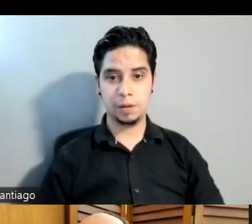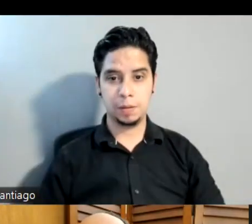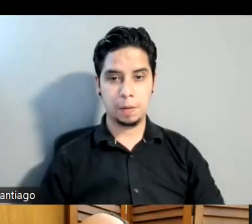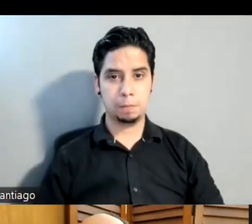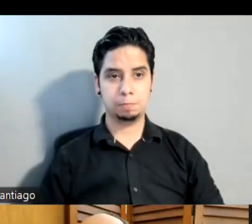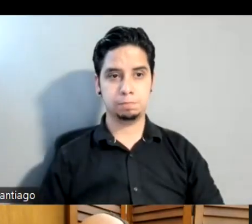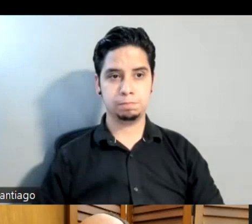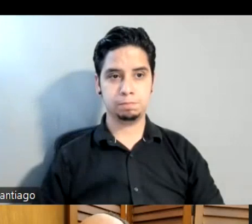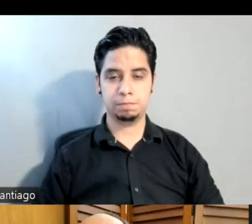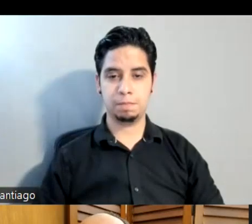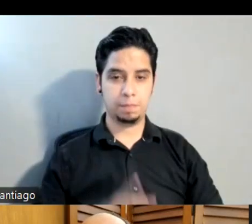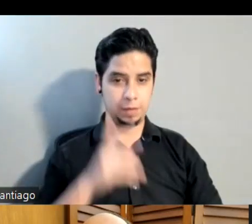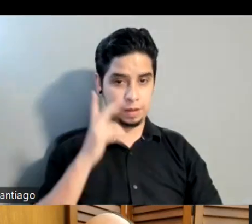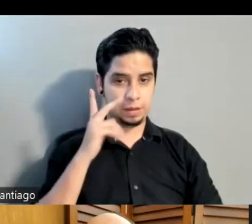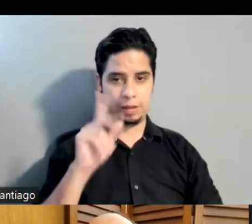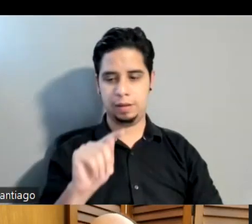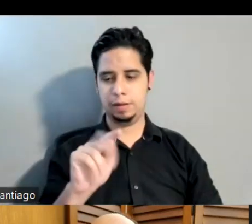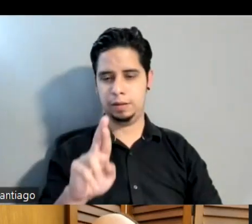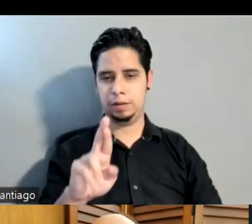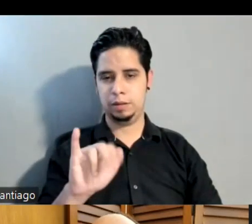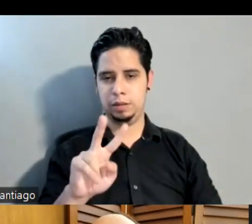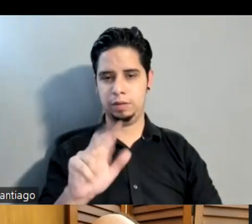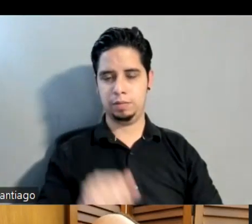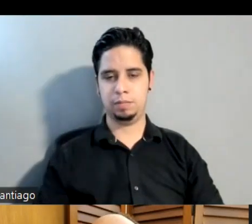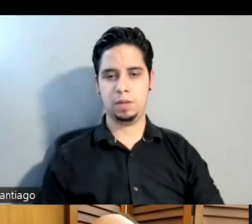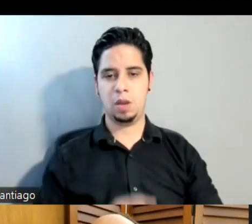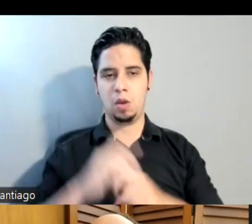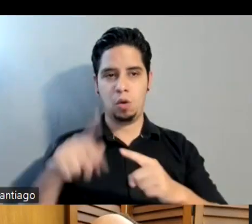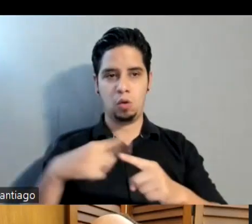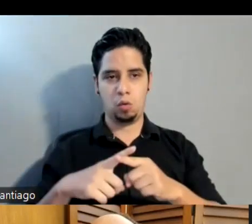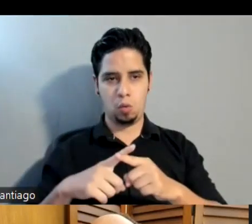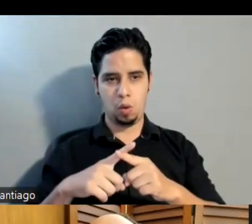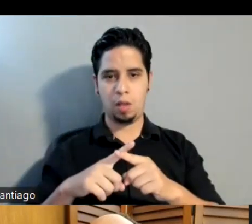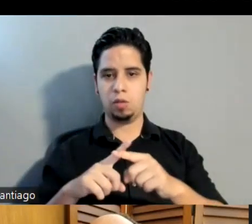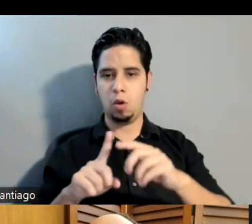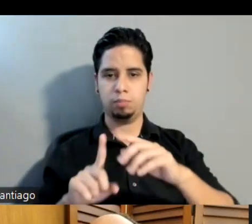Mira, esto es una trivia. ¿Cuándo nace la palabra robot?